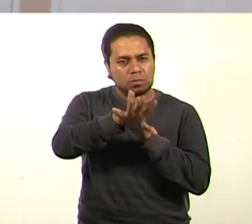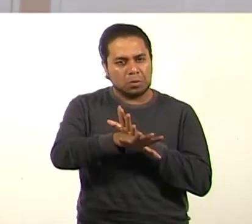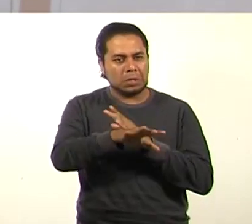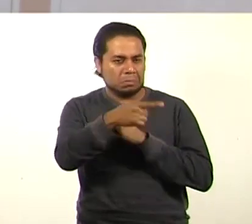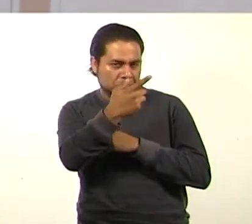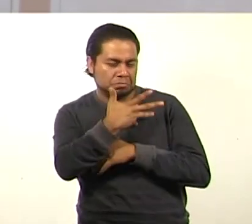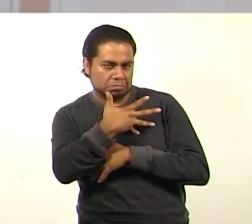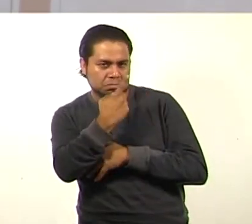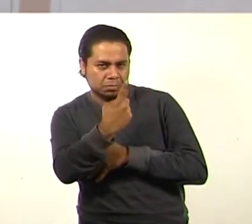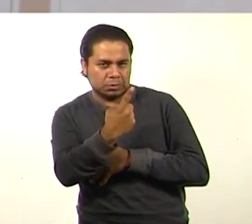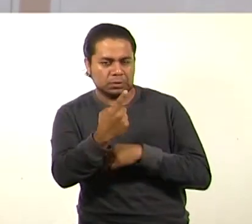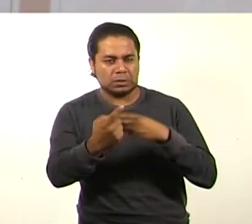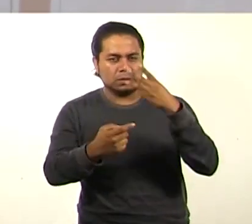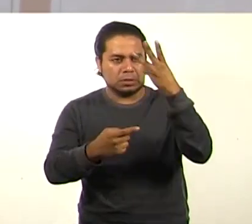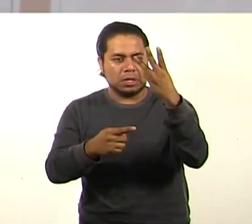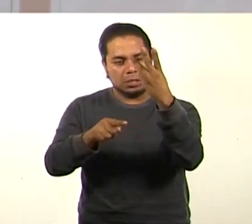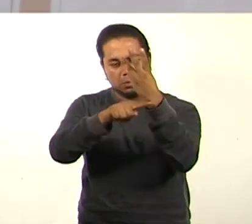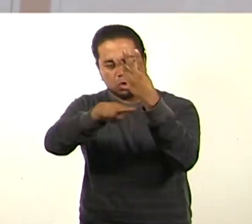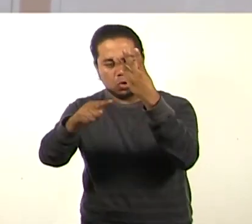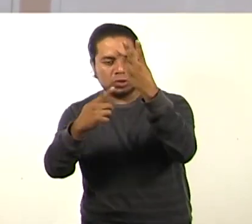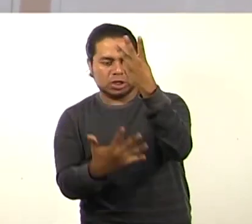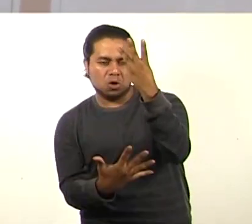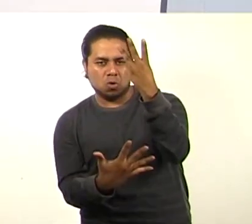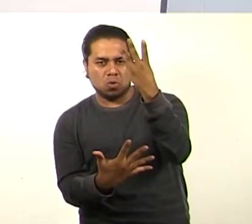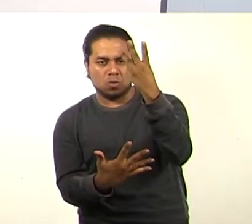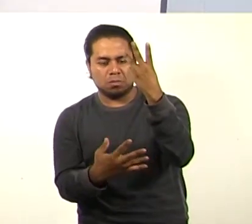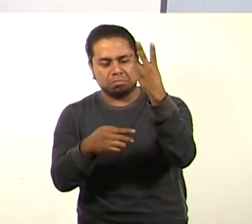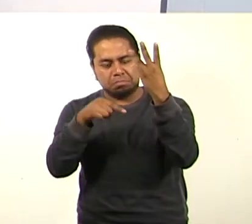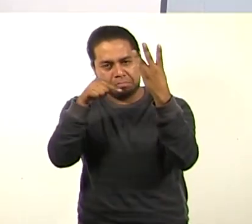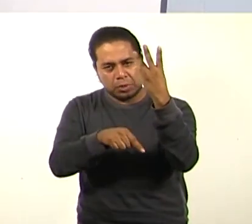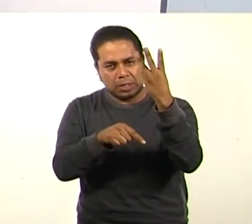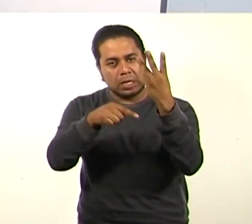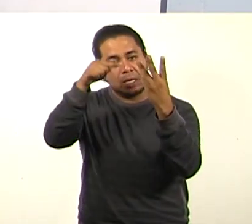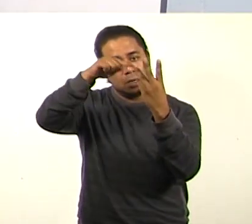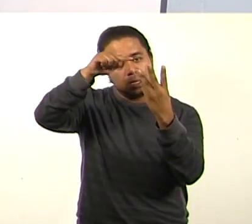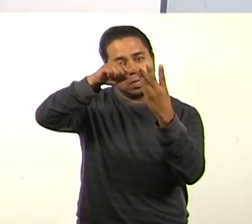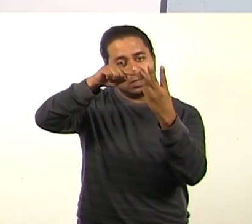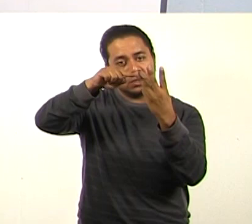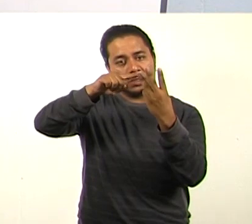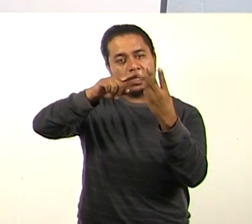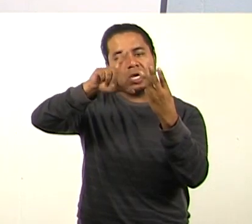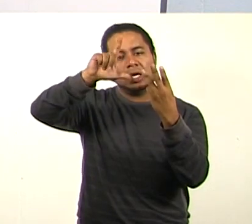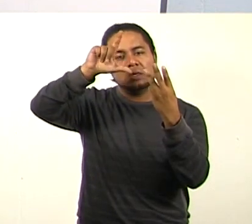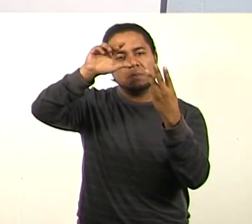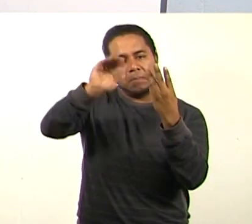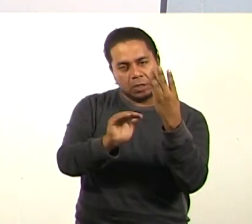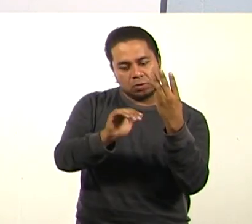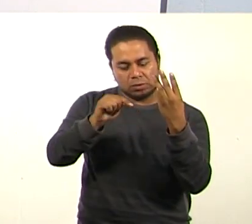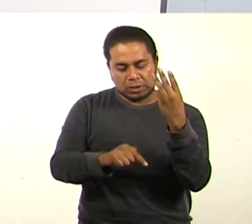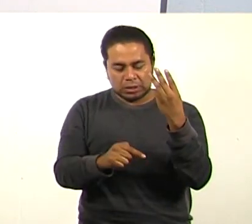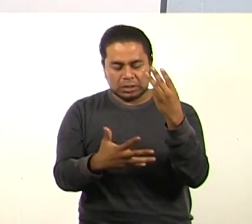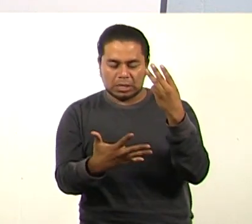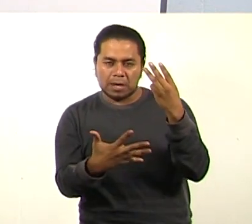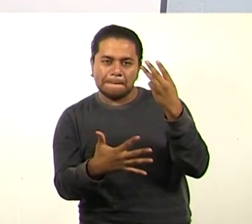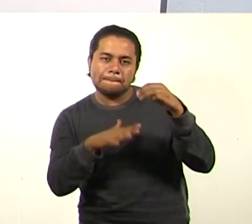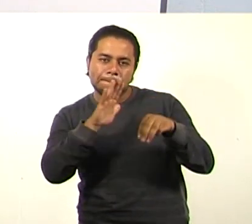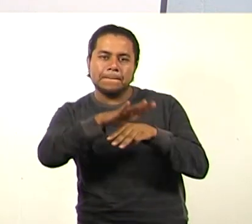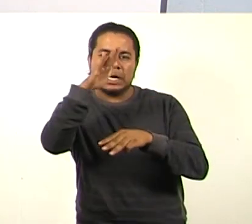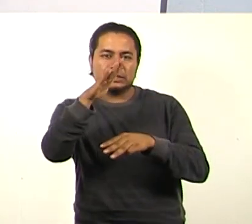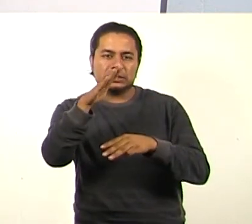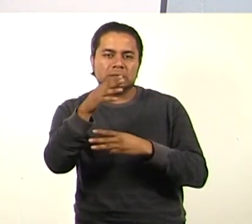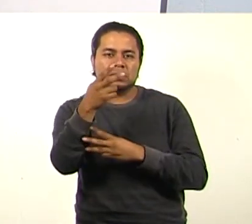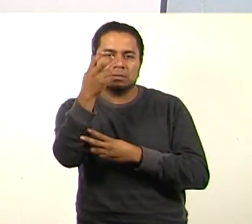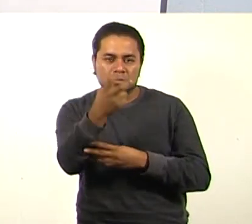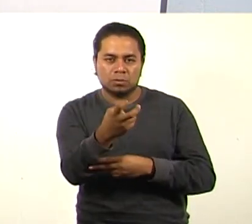un ejemplo. 3/5. En esta fracción, el numerador es menor que el denominador. Por lo